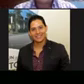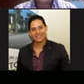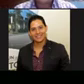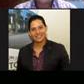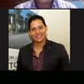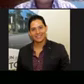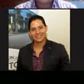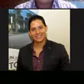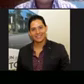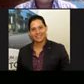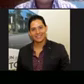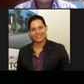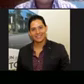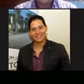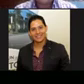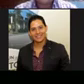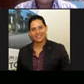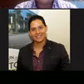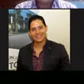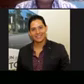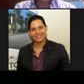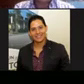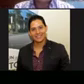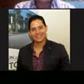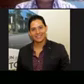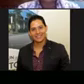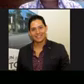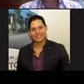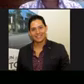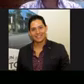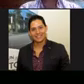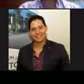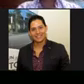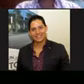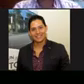I'll never go back to Calabasas.